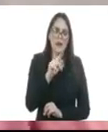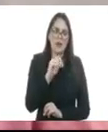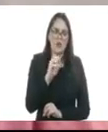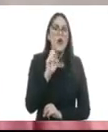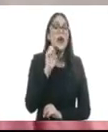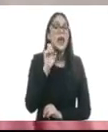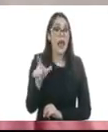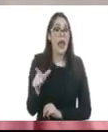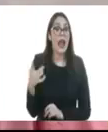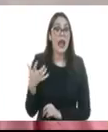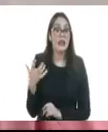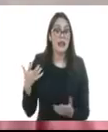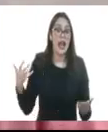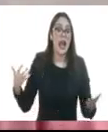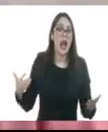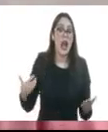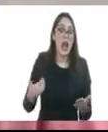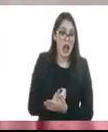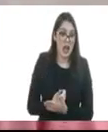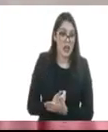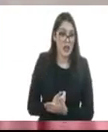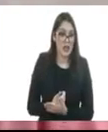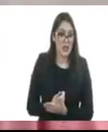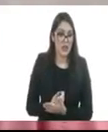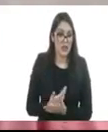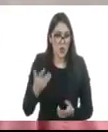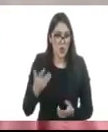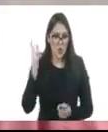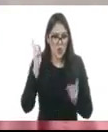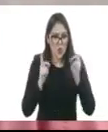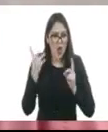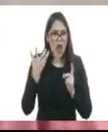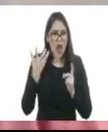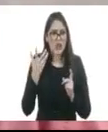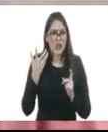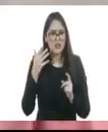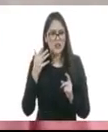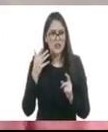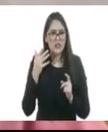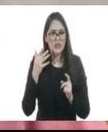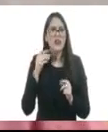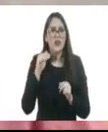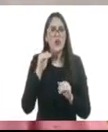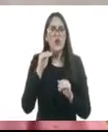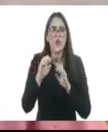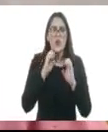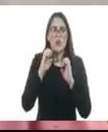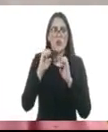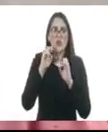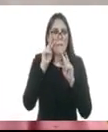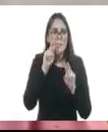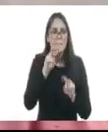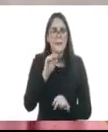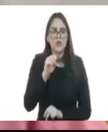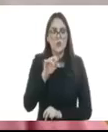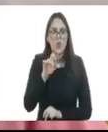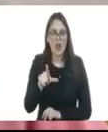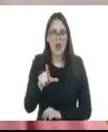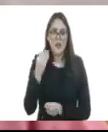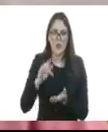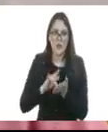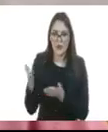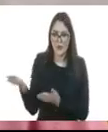tengo la duda si es del reportaje visual. ¿Sí? Ok, adelante, por favor, Carlos